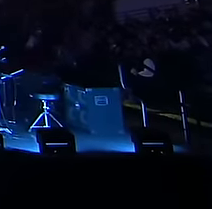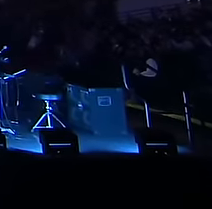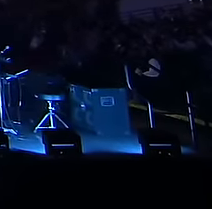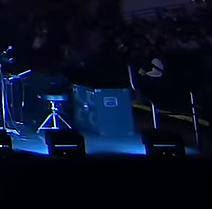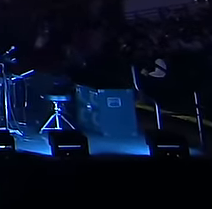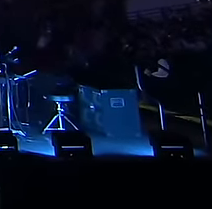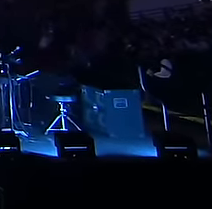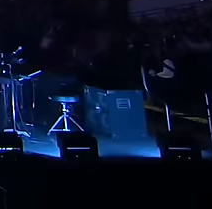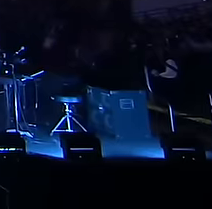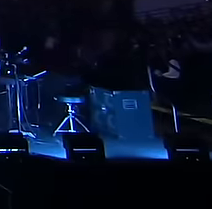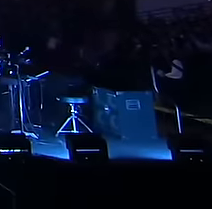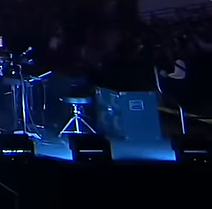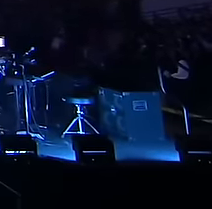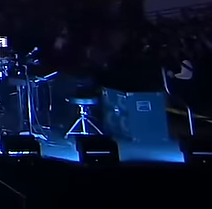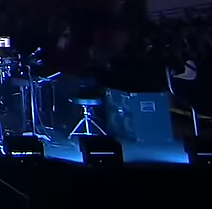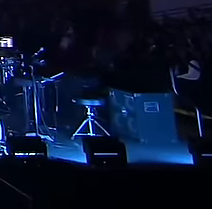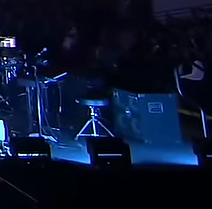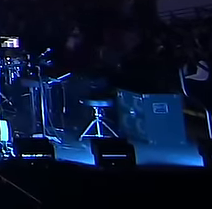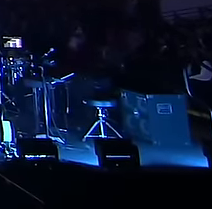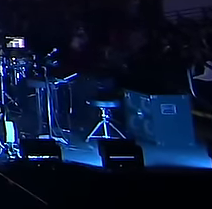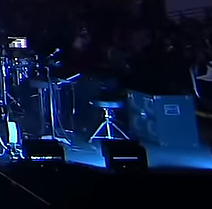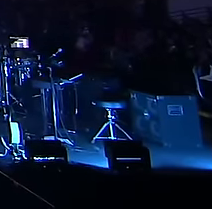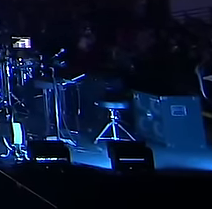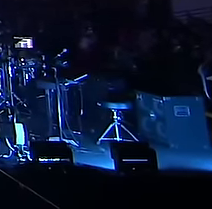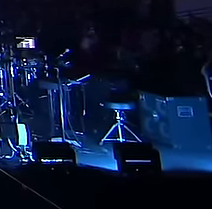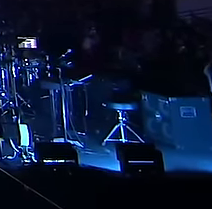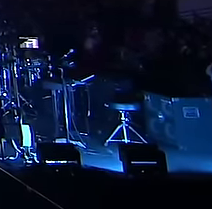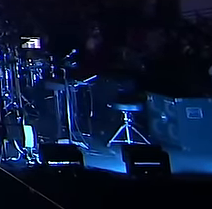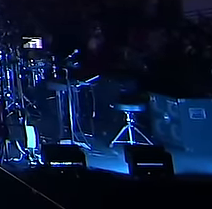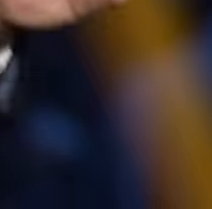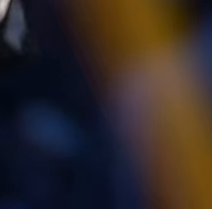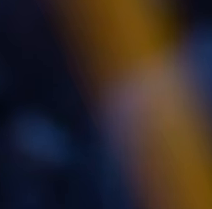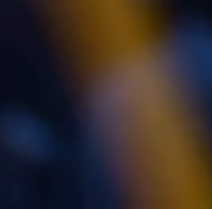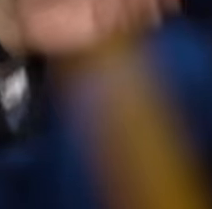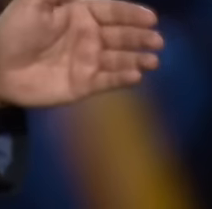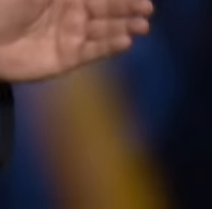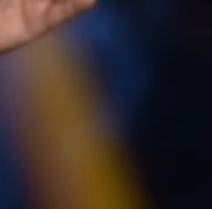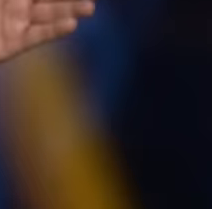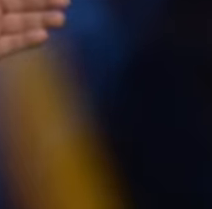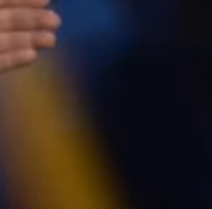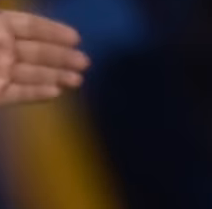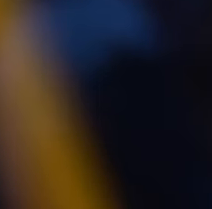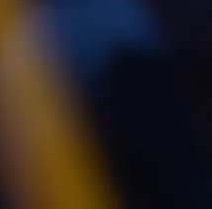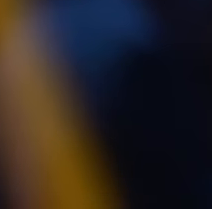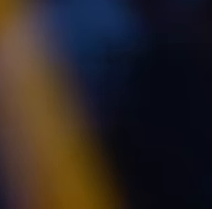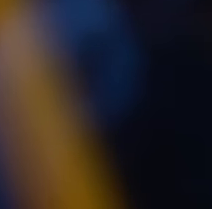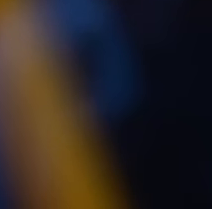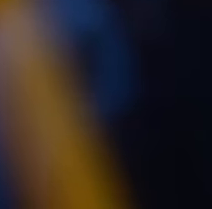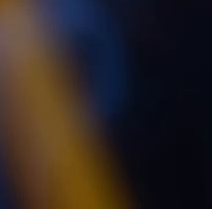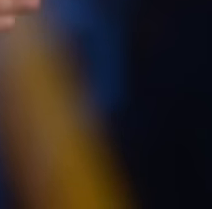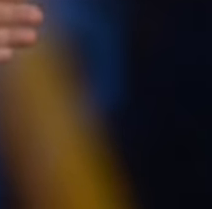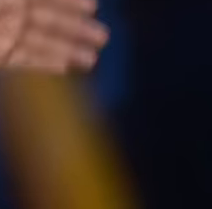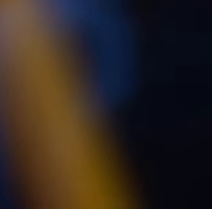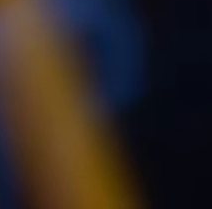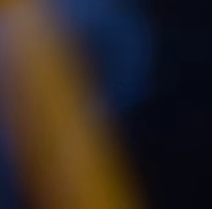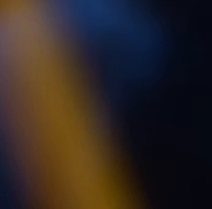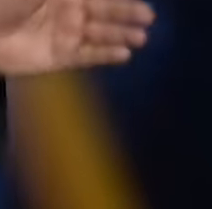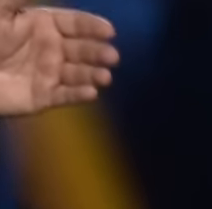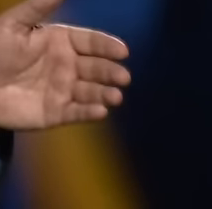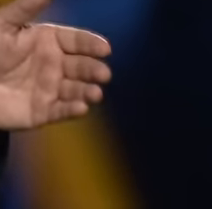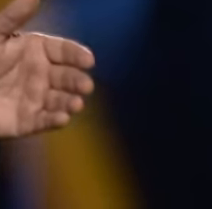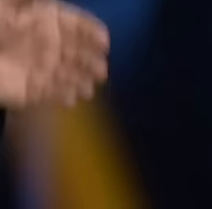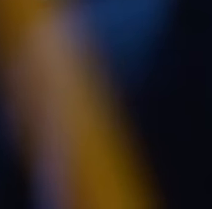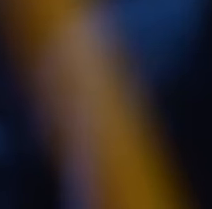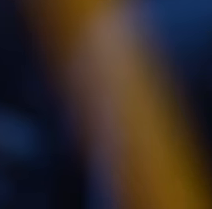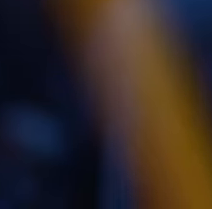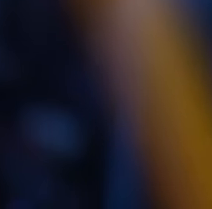clara delante de nosotros. This church is not perishing. This church is alive and well. We have the vision. We have